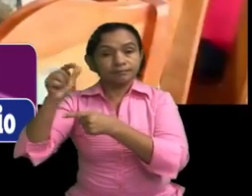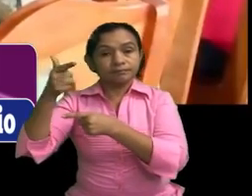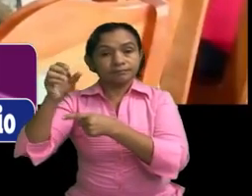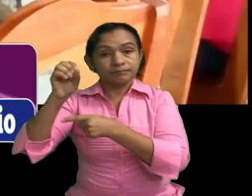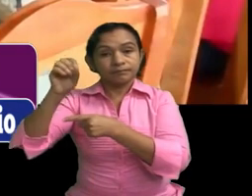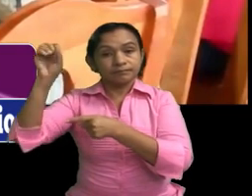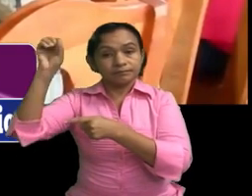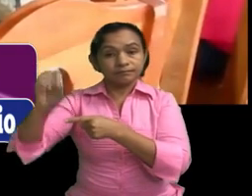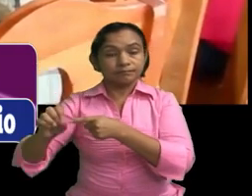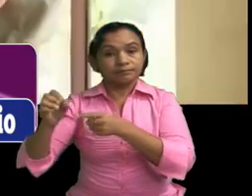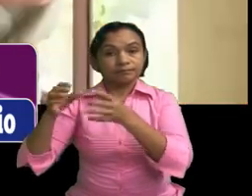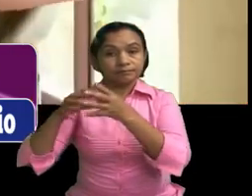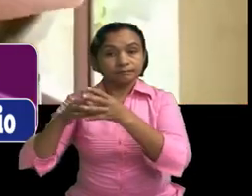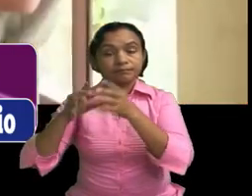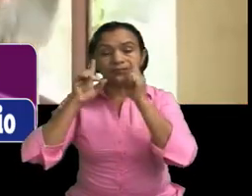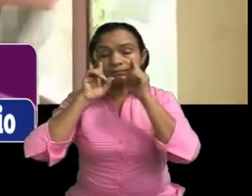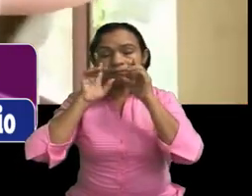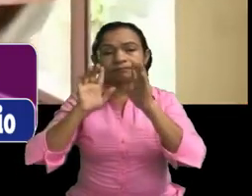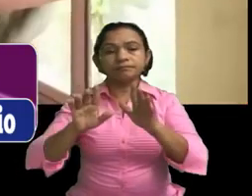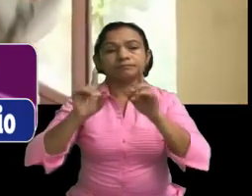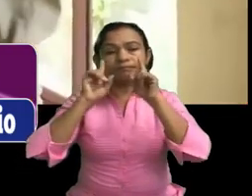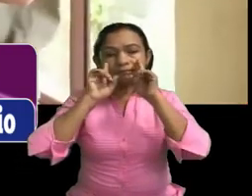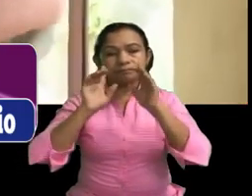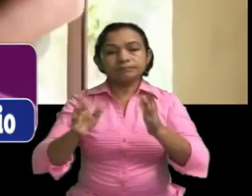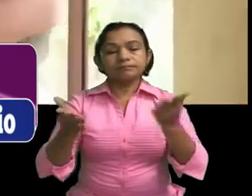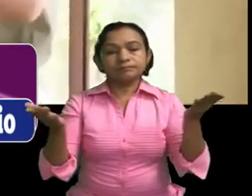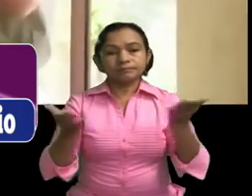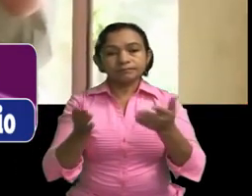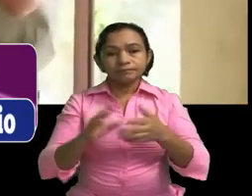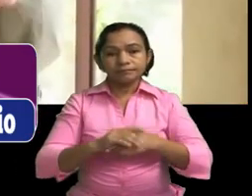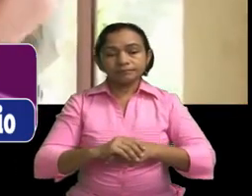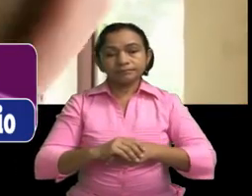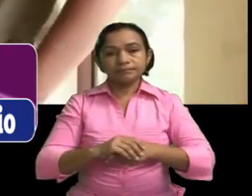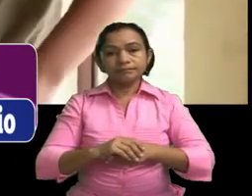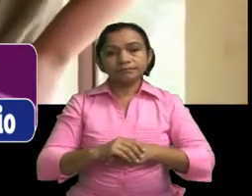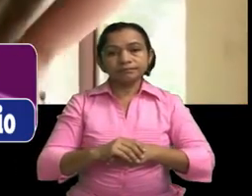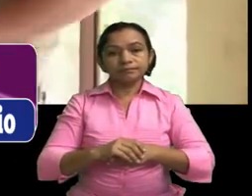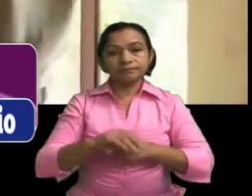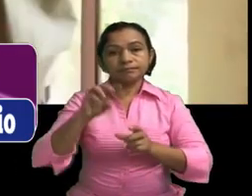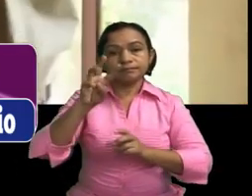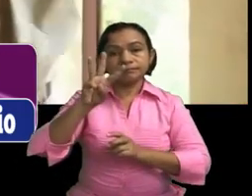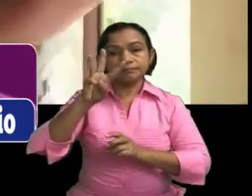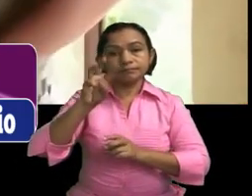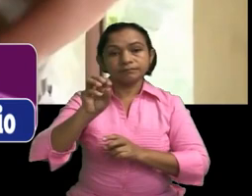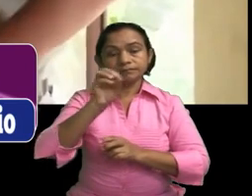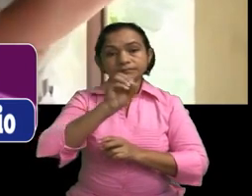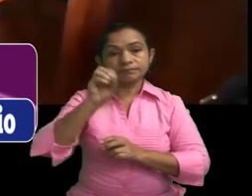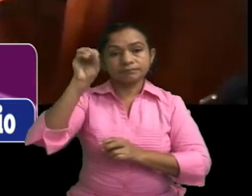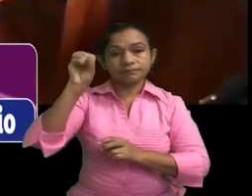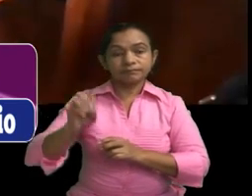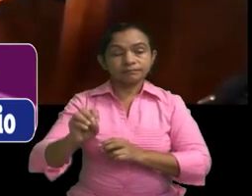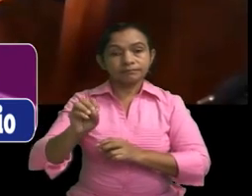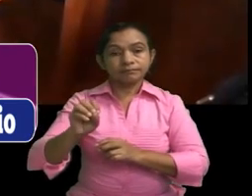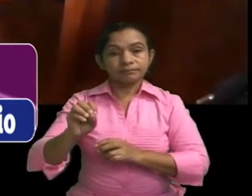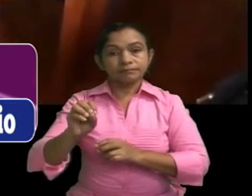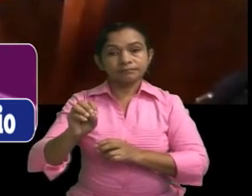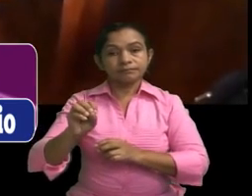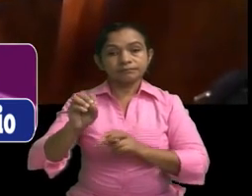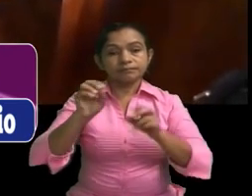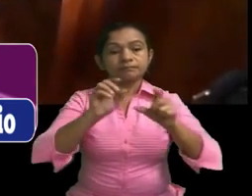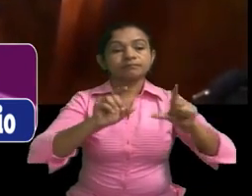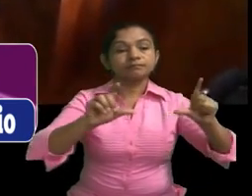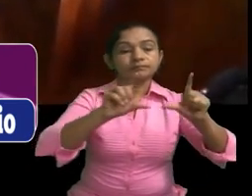está totalmente conservado, ¿verdad?, y el 30% restante es su zona